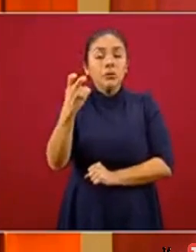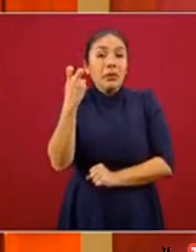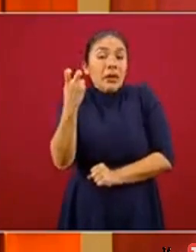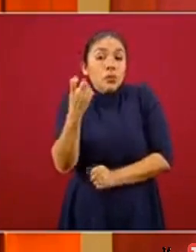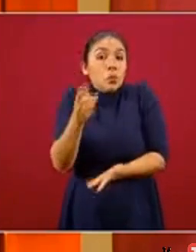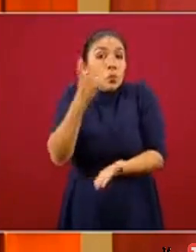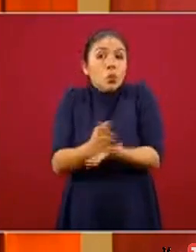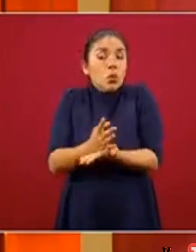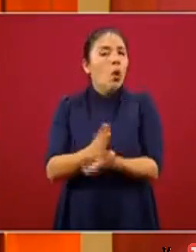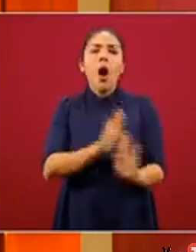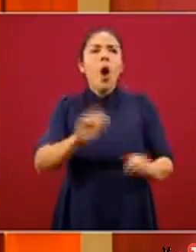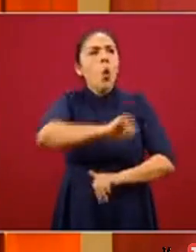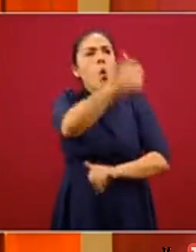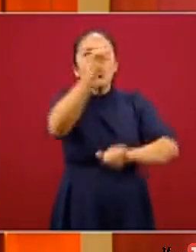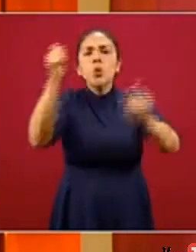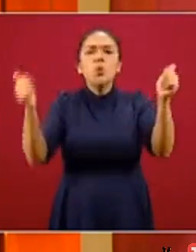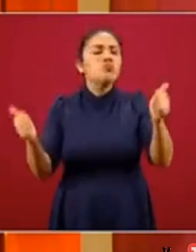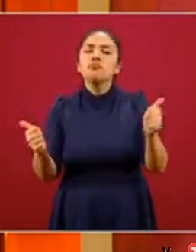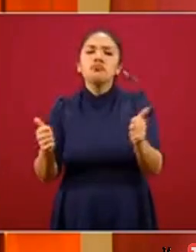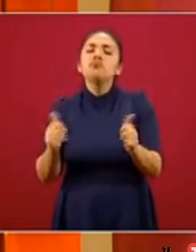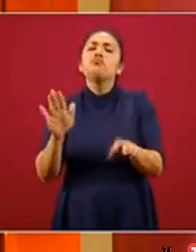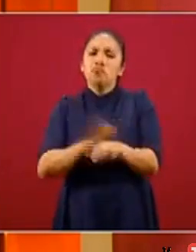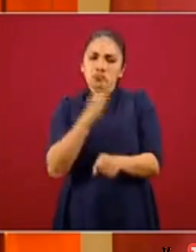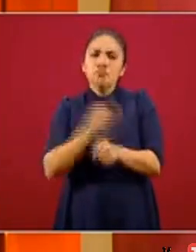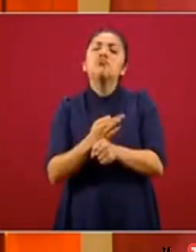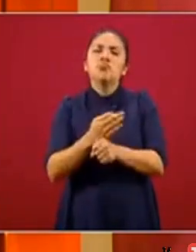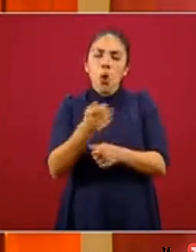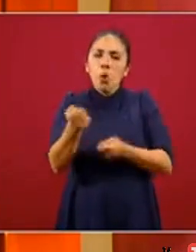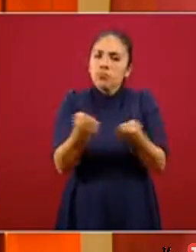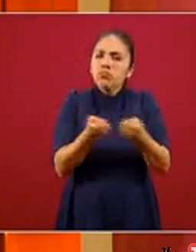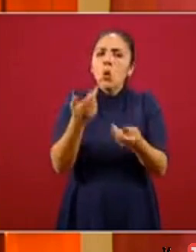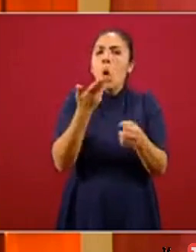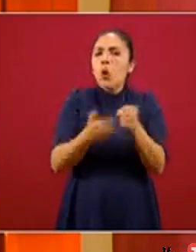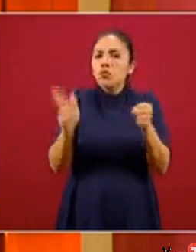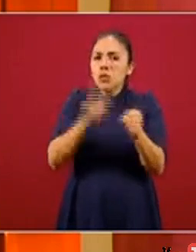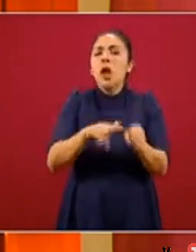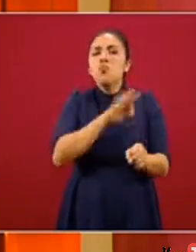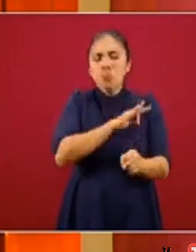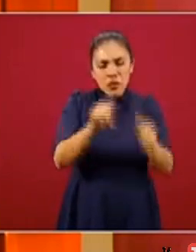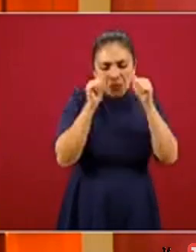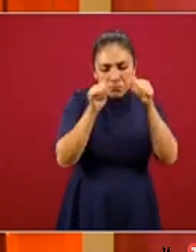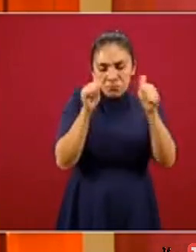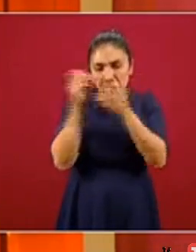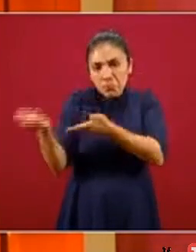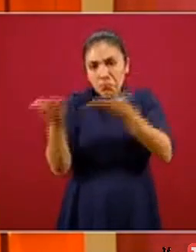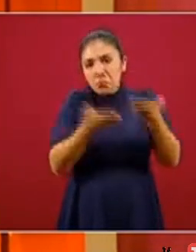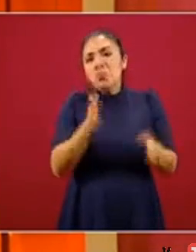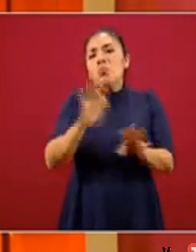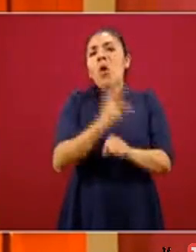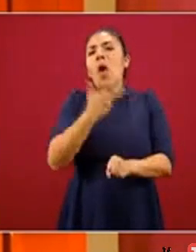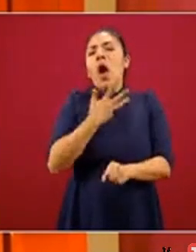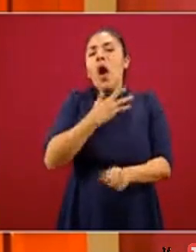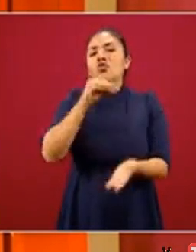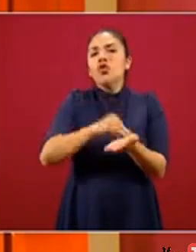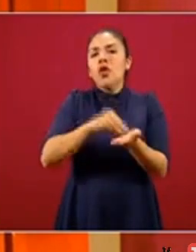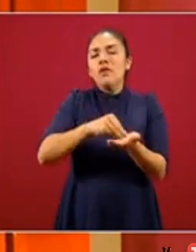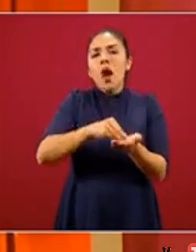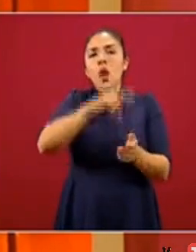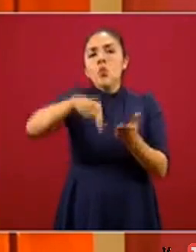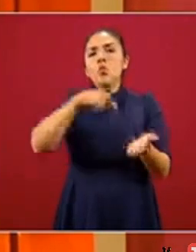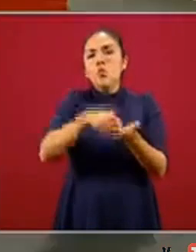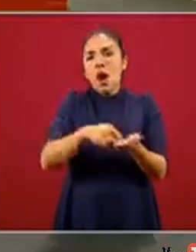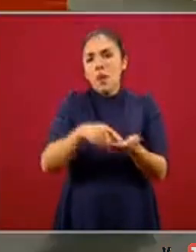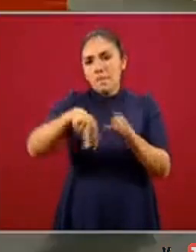ningún otro caso hemos tenido la situación de no poder atender a personas porque los hospitales estén completamente